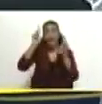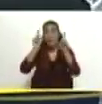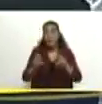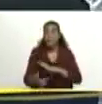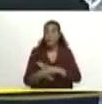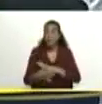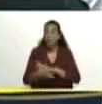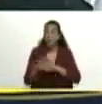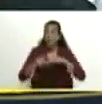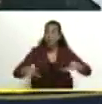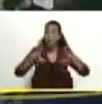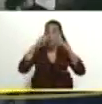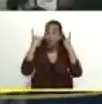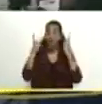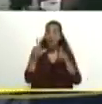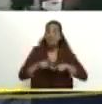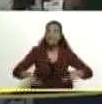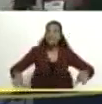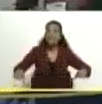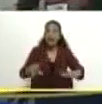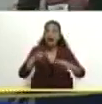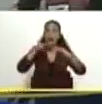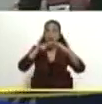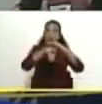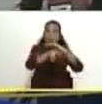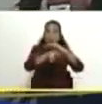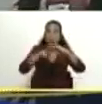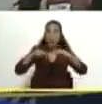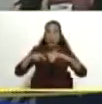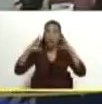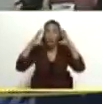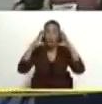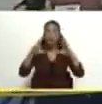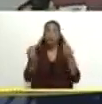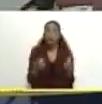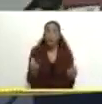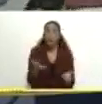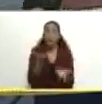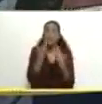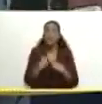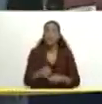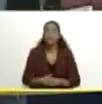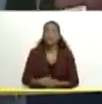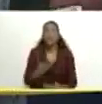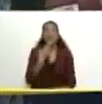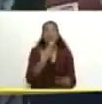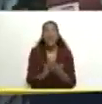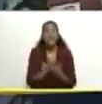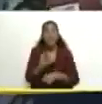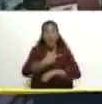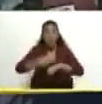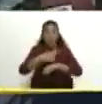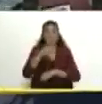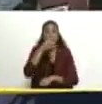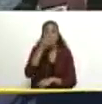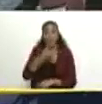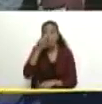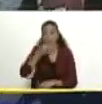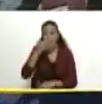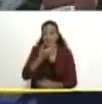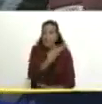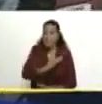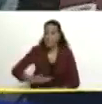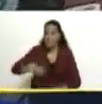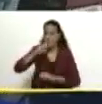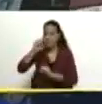tecnología y sobre todo en esta sala en la que nos encontramos, que tenemos un tomógrafo. Adelante, Nélare. Muchísimas gracias, gobernador. Muy buenas tardes.